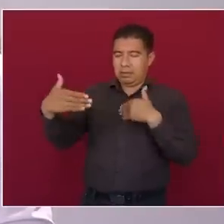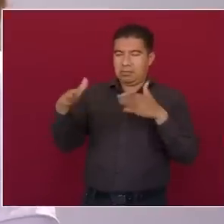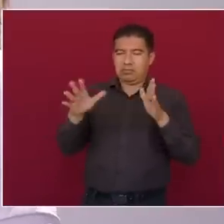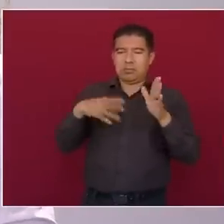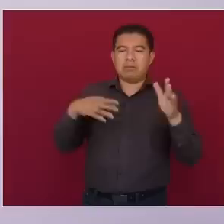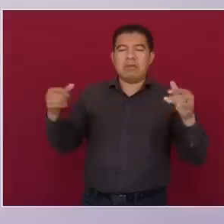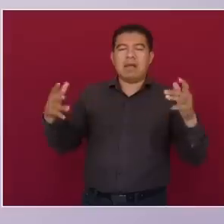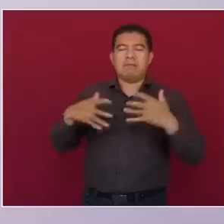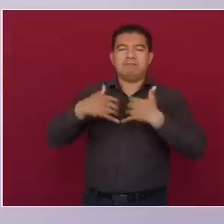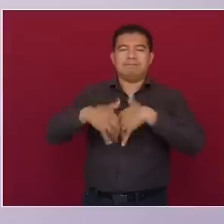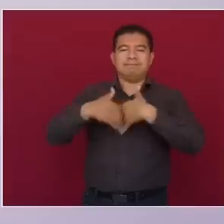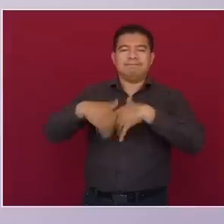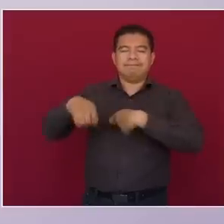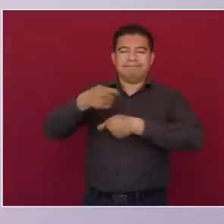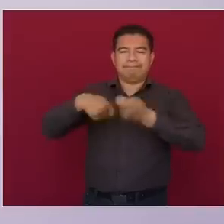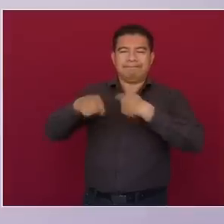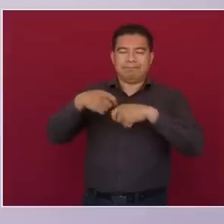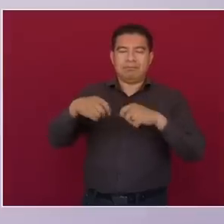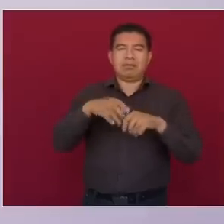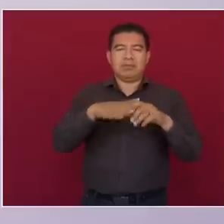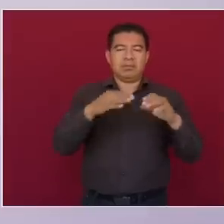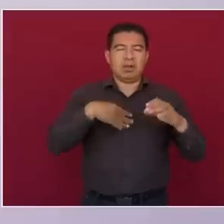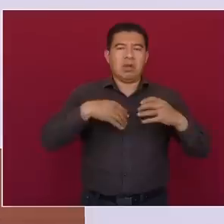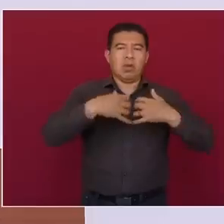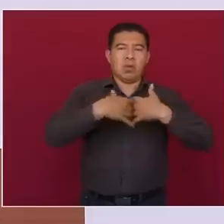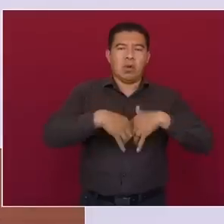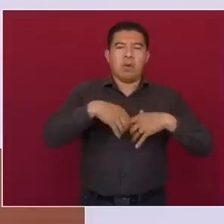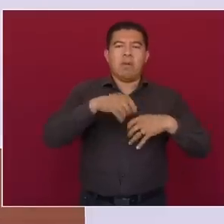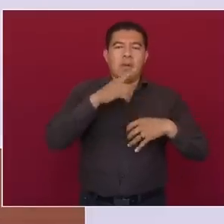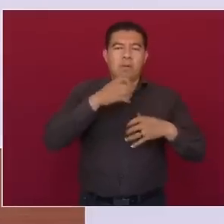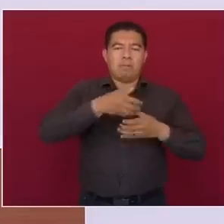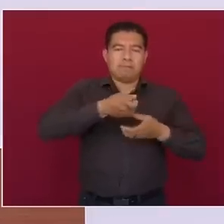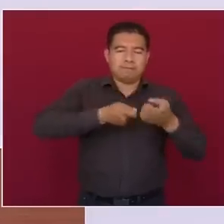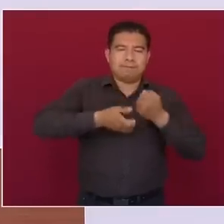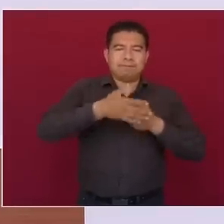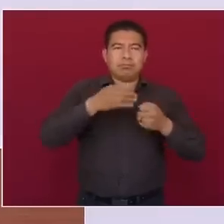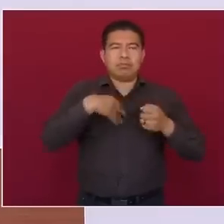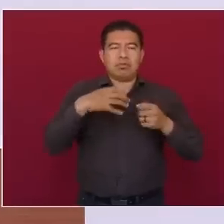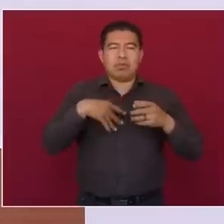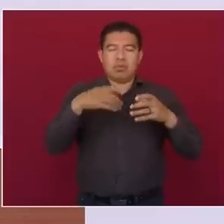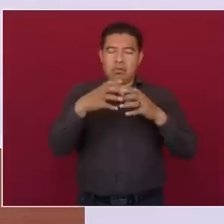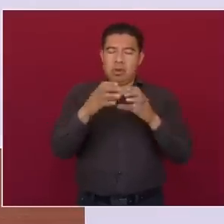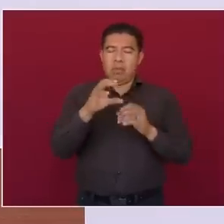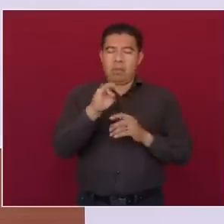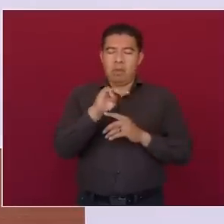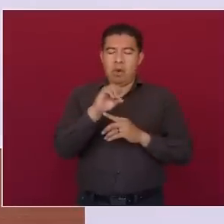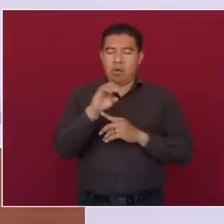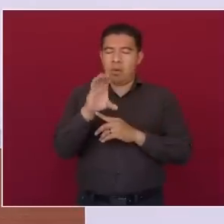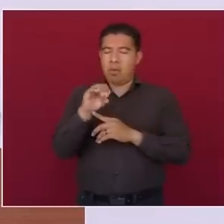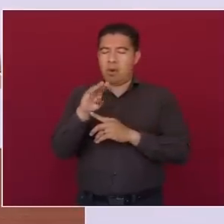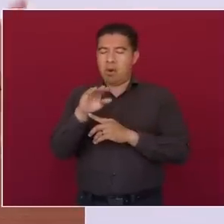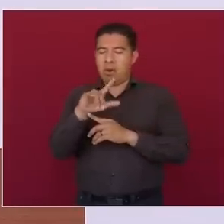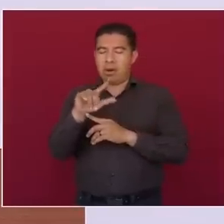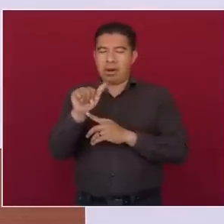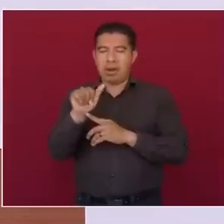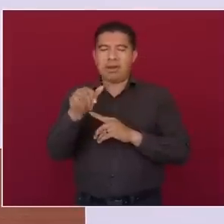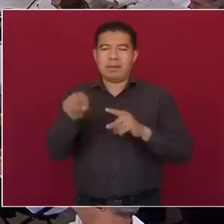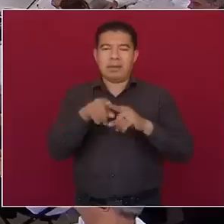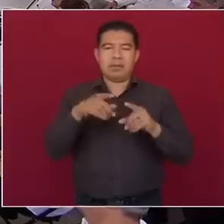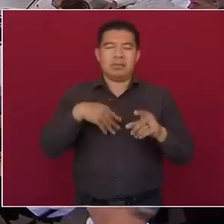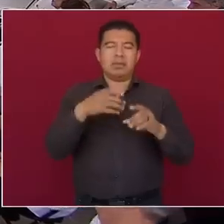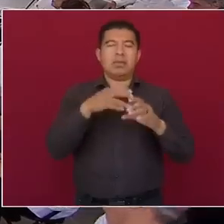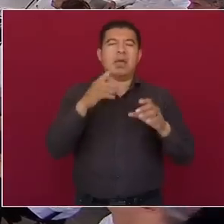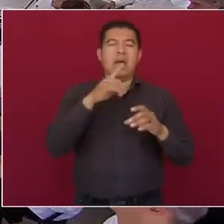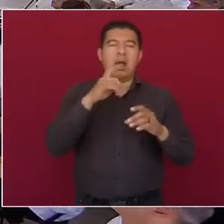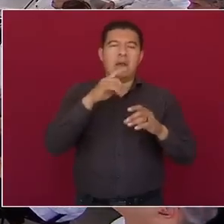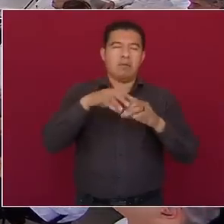enfriamiento, 5 casas de bomba, 1 monoboya y 1 torre de desfogue de 182